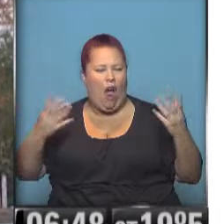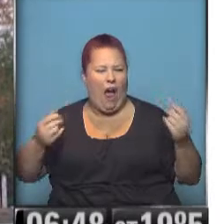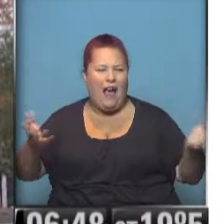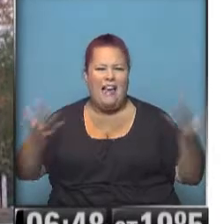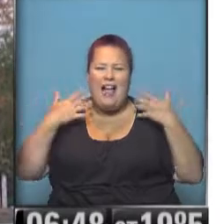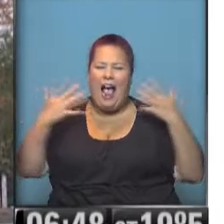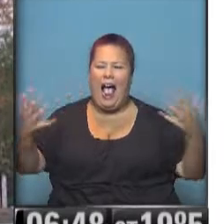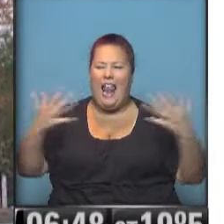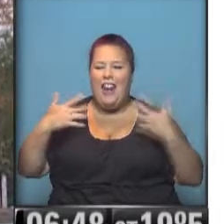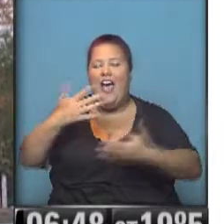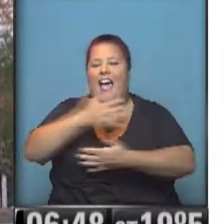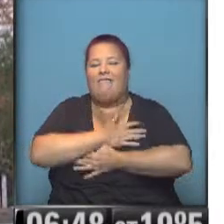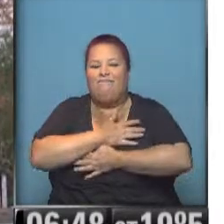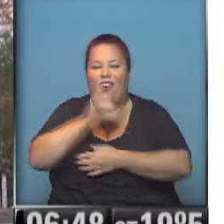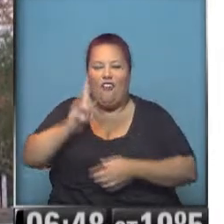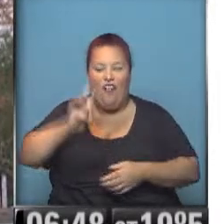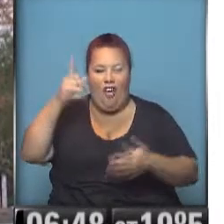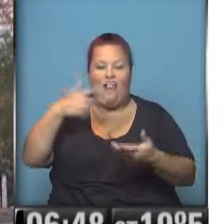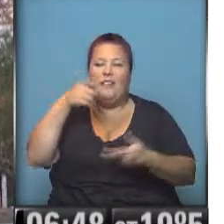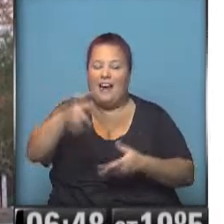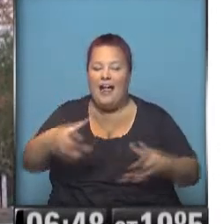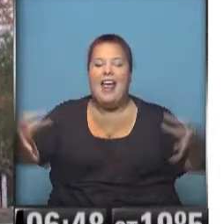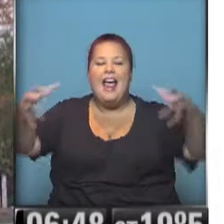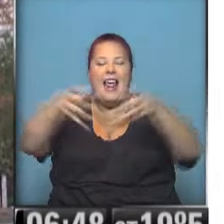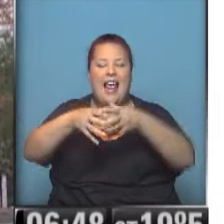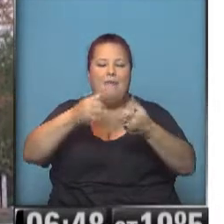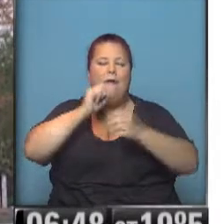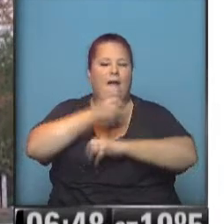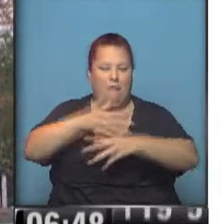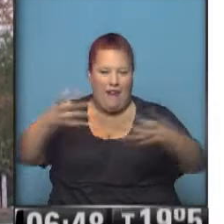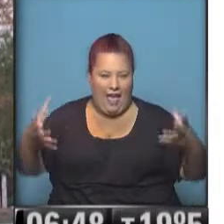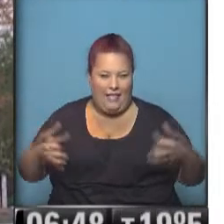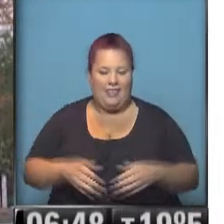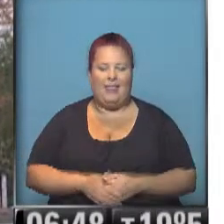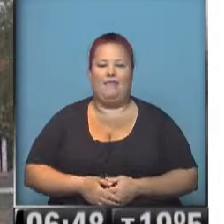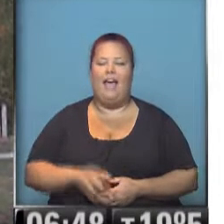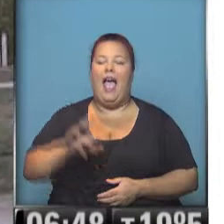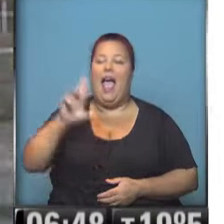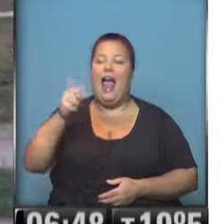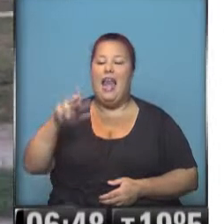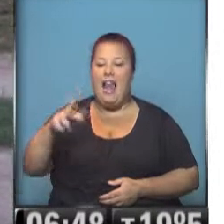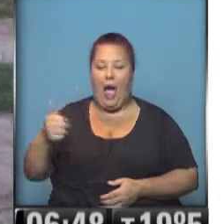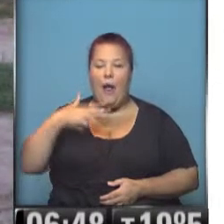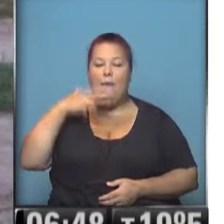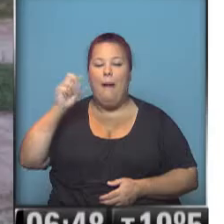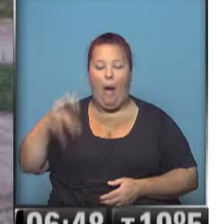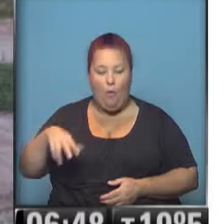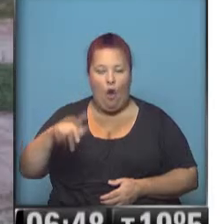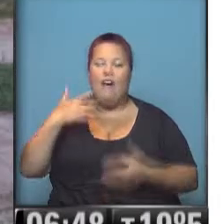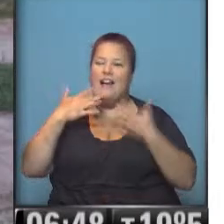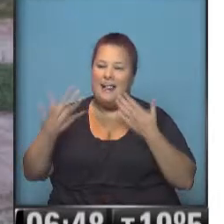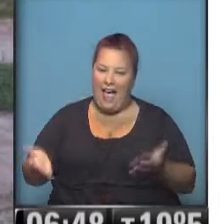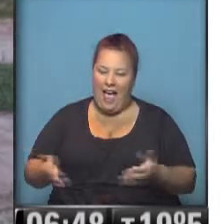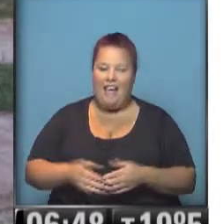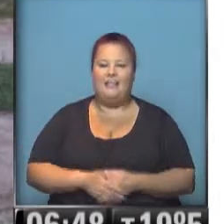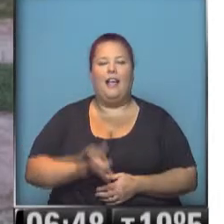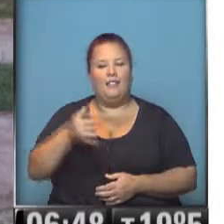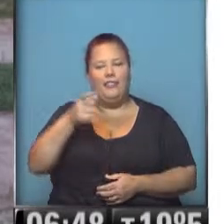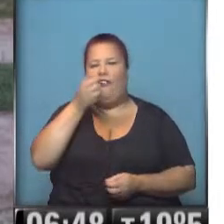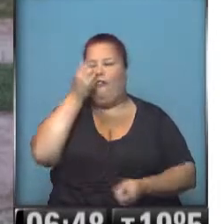un caluroso abrazo norteño para vos y todo ese gran equipo. Laura Esther Pavón, gracias Lapacho, sí,